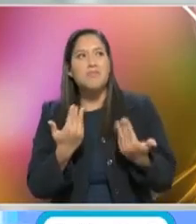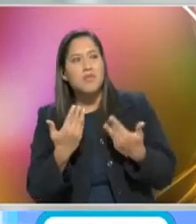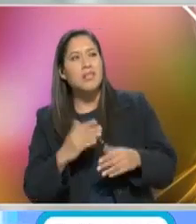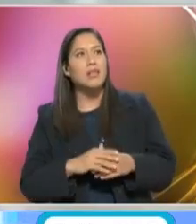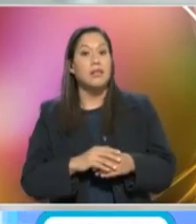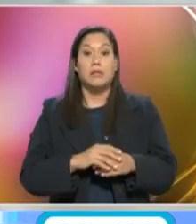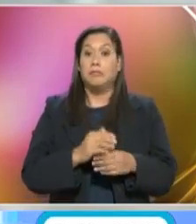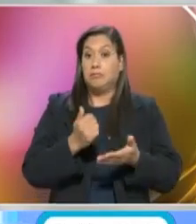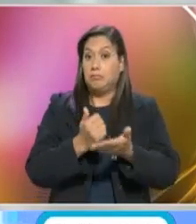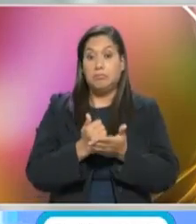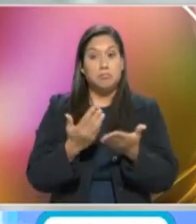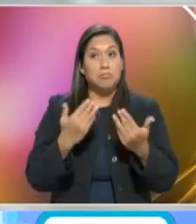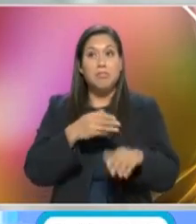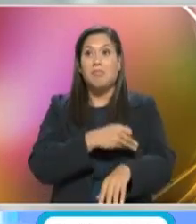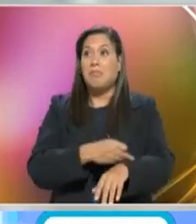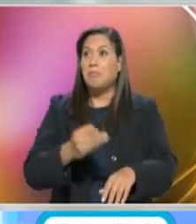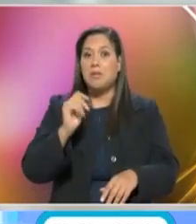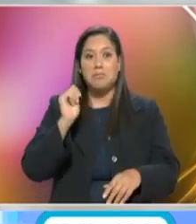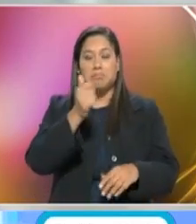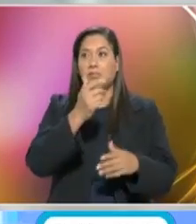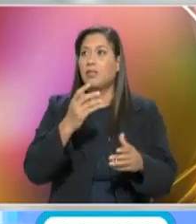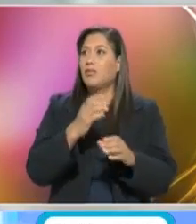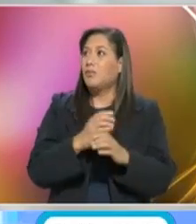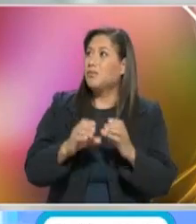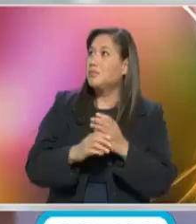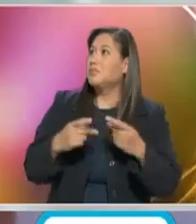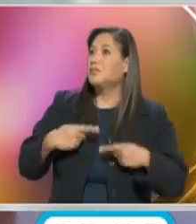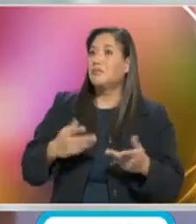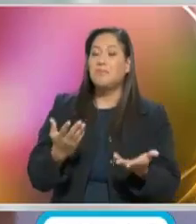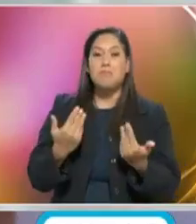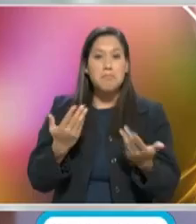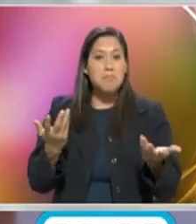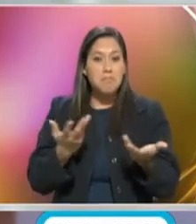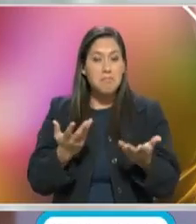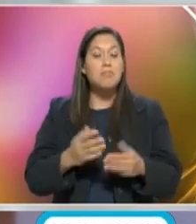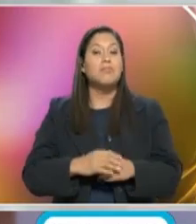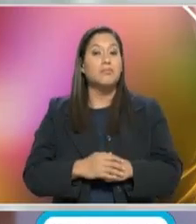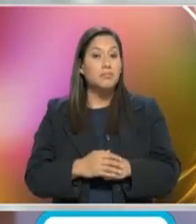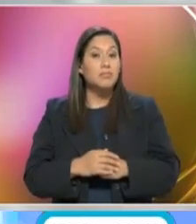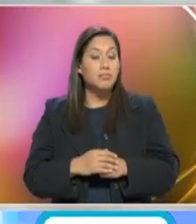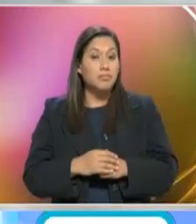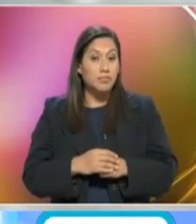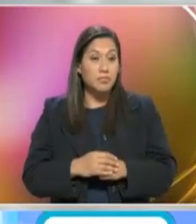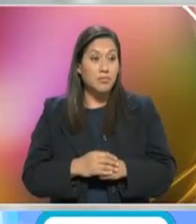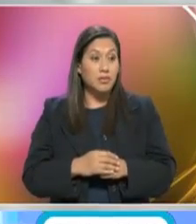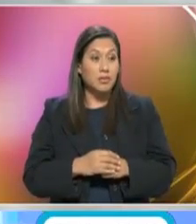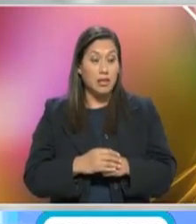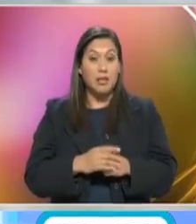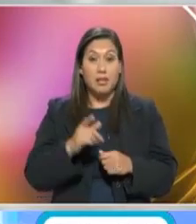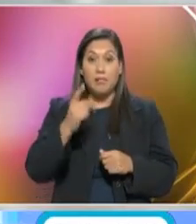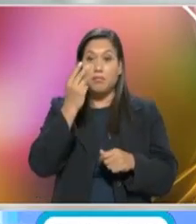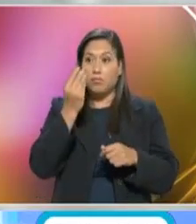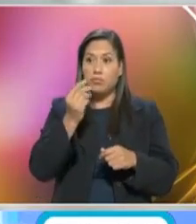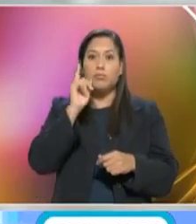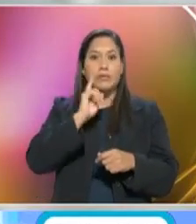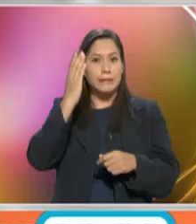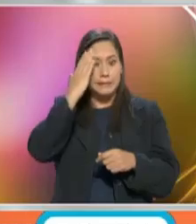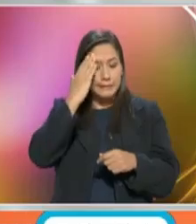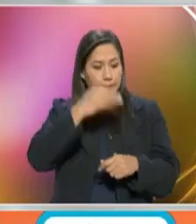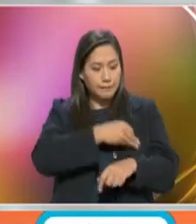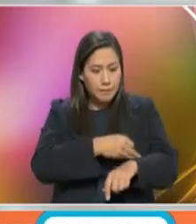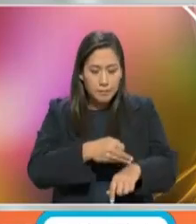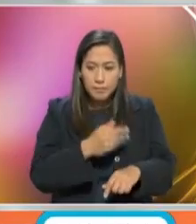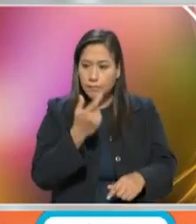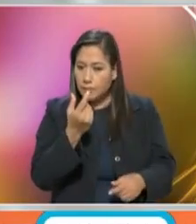ninguna ayuda por parte ni de familiares ni de gente cercana quizás, ¿no? Y realmente pues muchos están a cargo de sus familias, tienen que